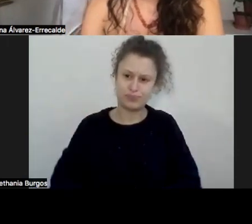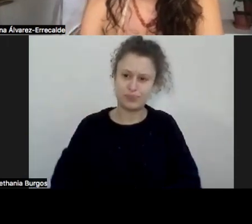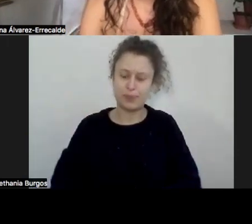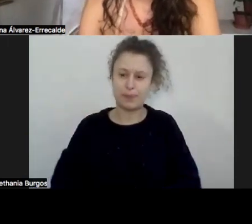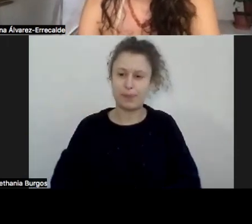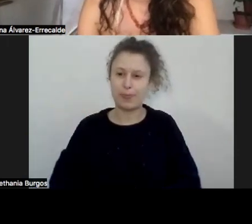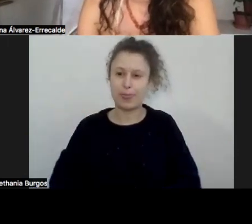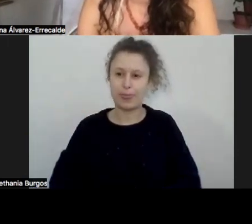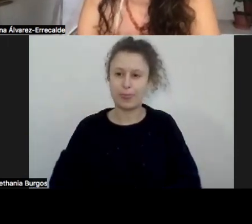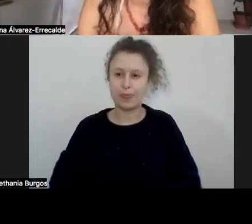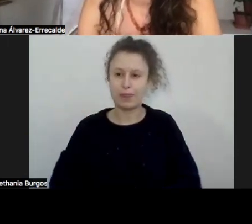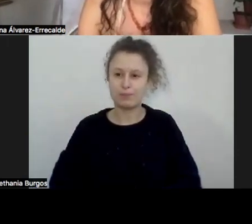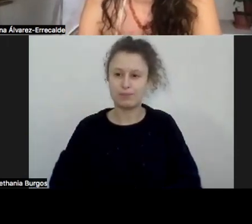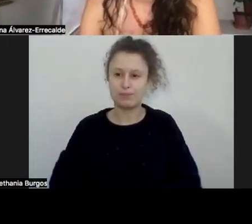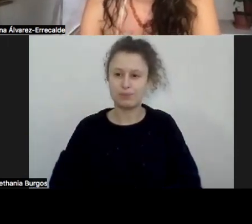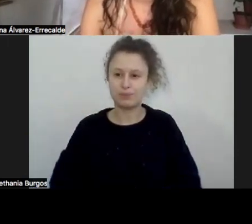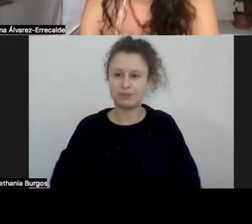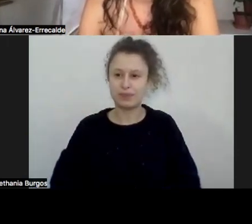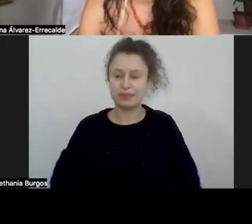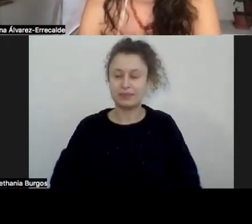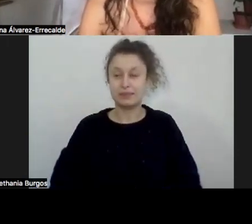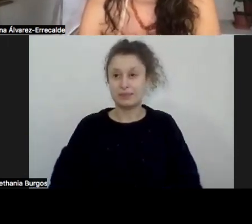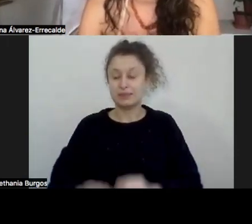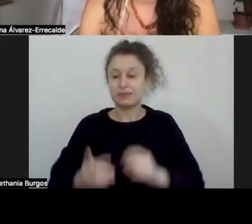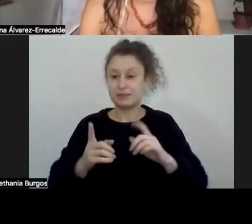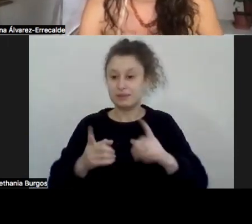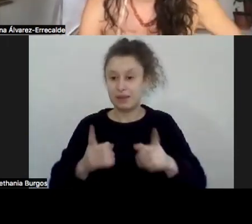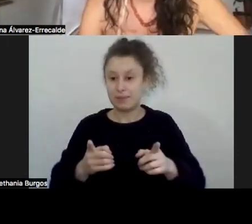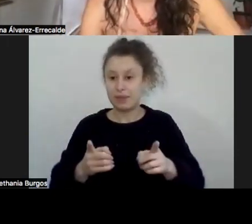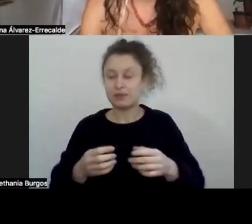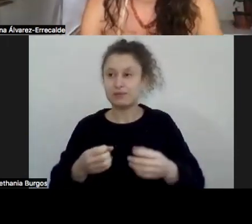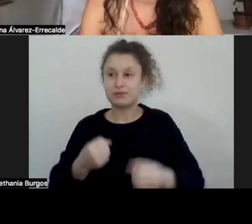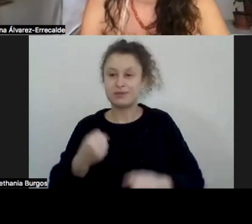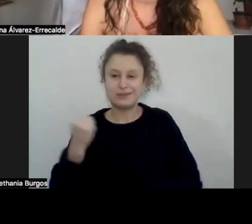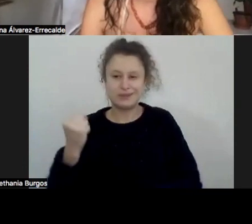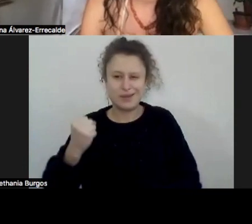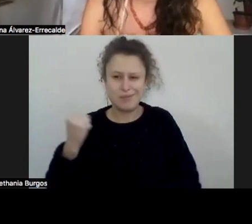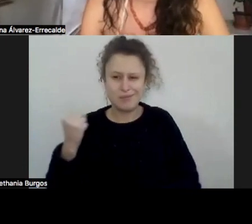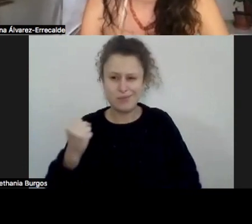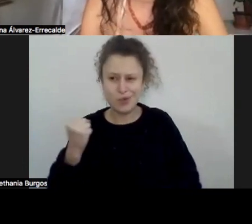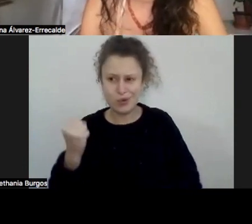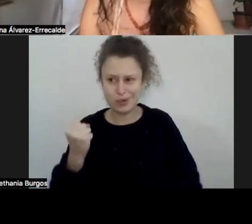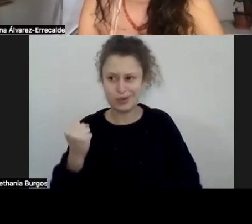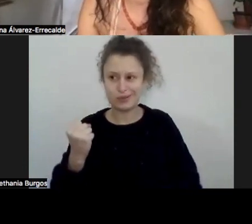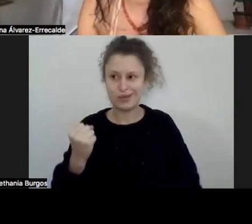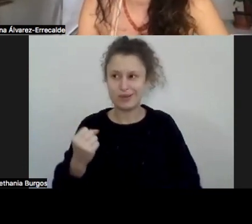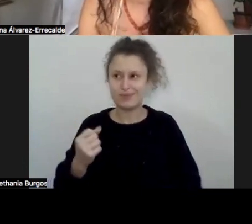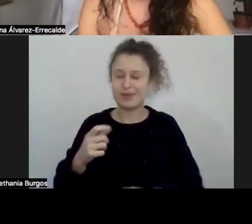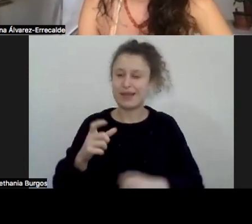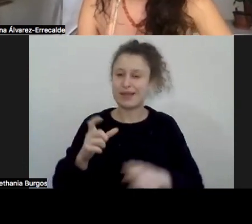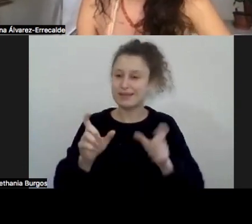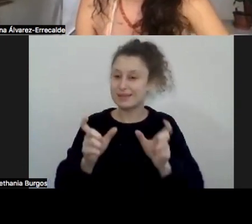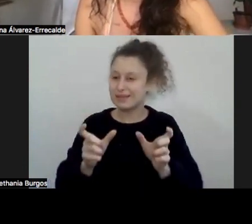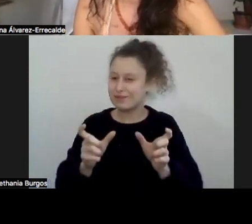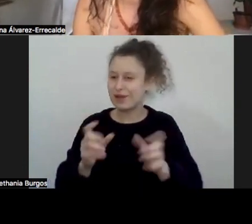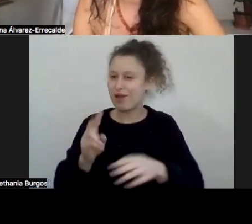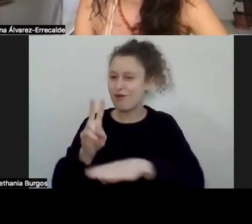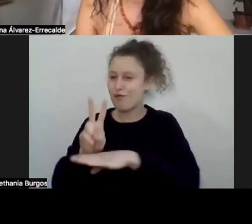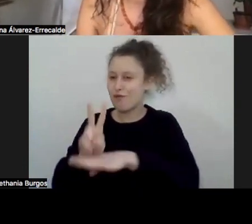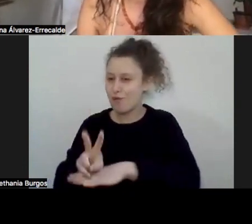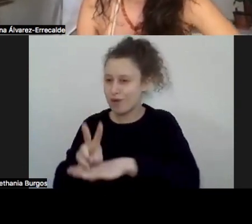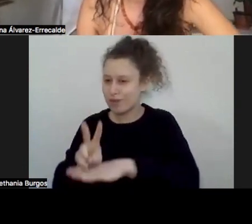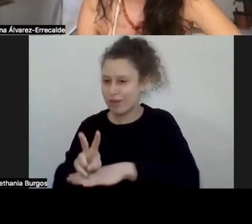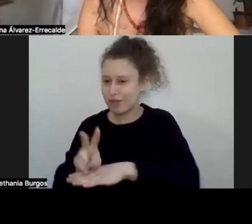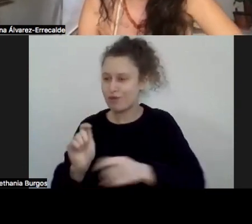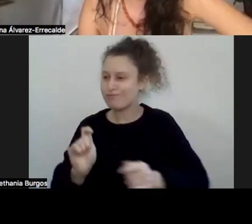También me parece que es urgente resignificar los cuidados porque básicamente es lo que nos hace humanos. Dentro de lo que es el